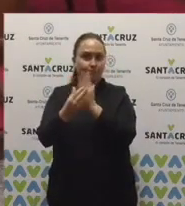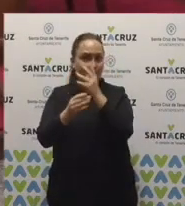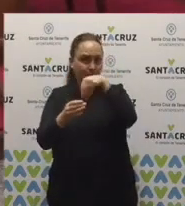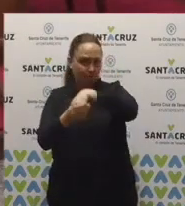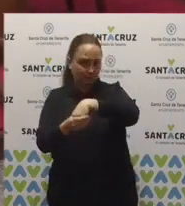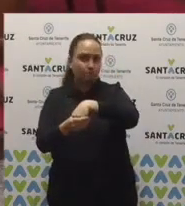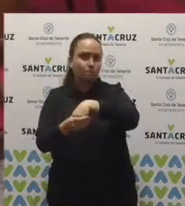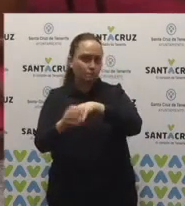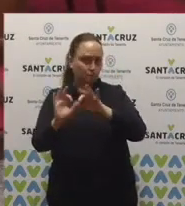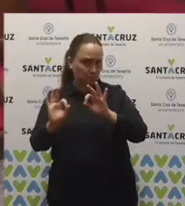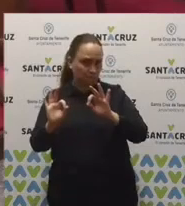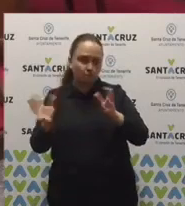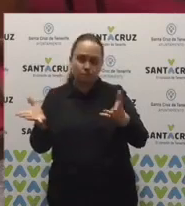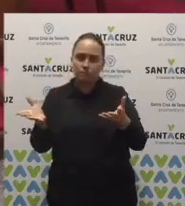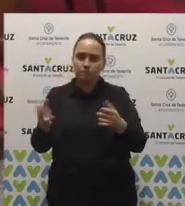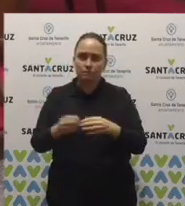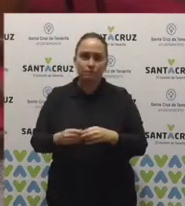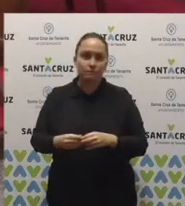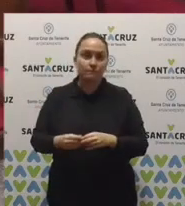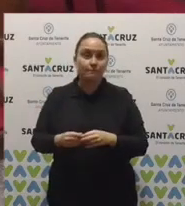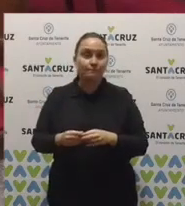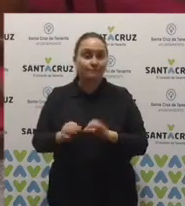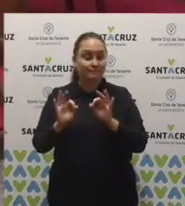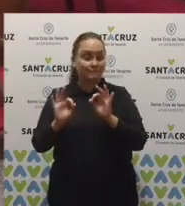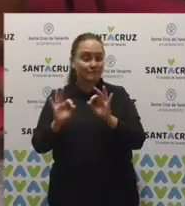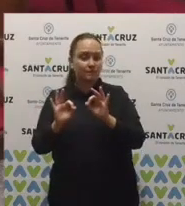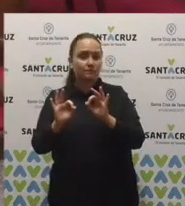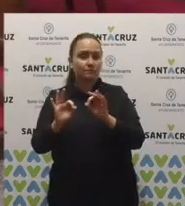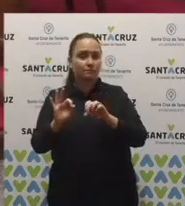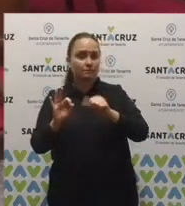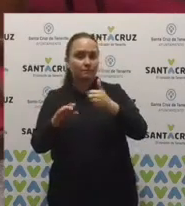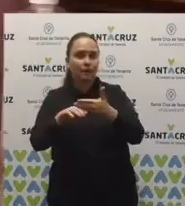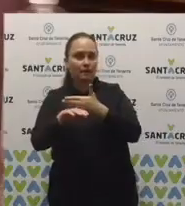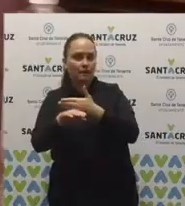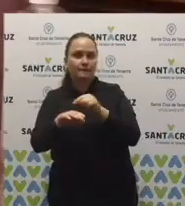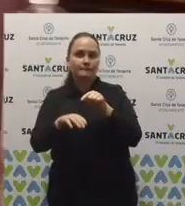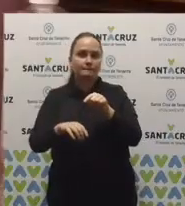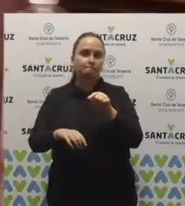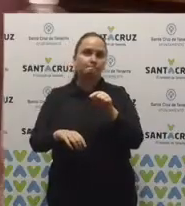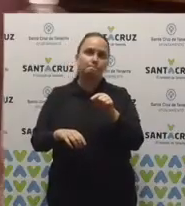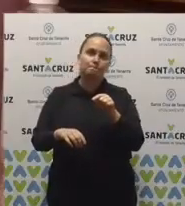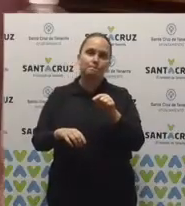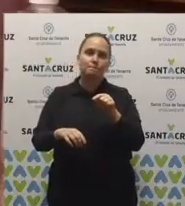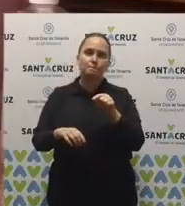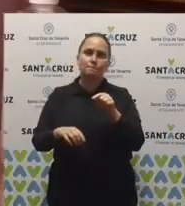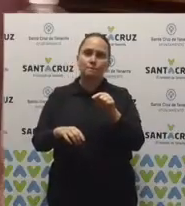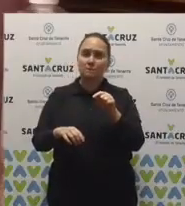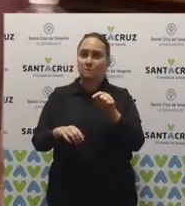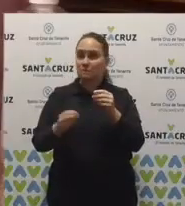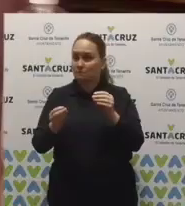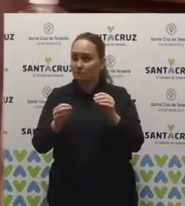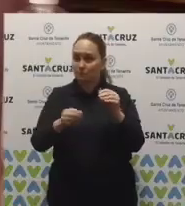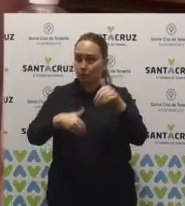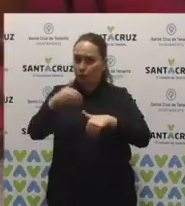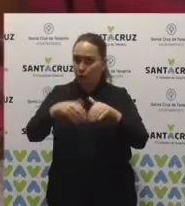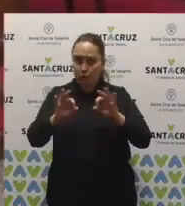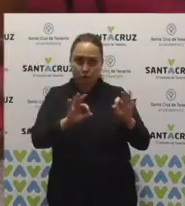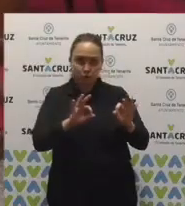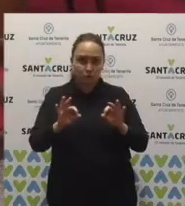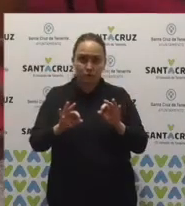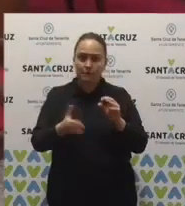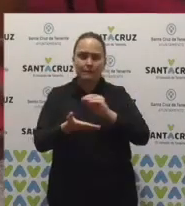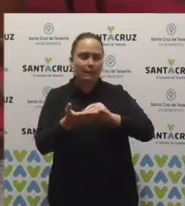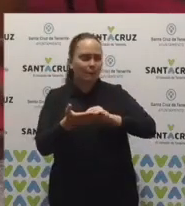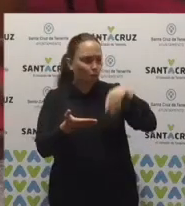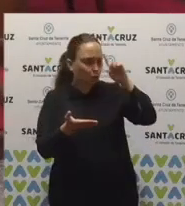e incorporar esas alegaciones en el expediente y pasamos a votación el secretario no sé